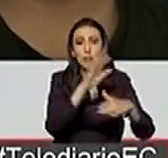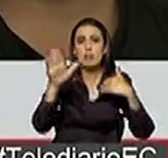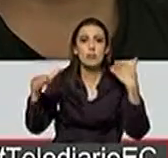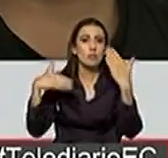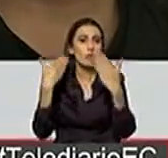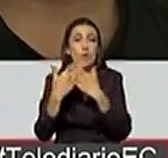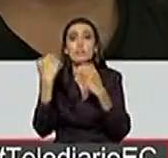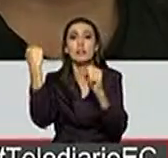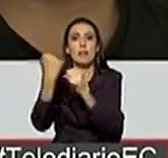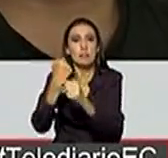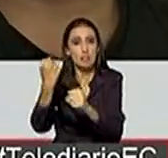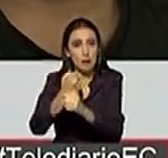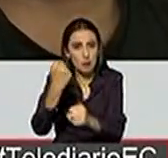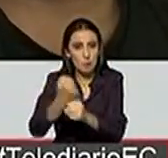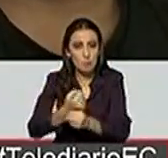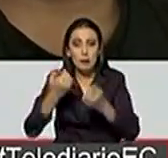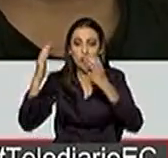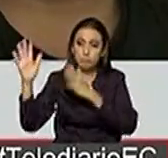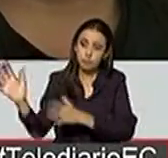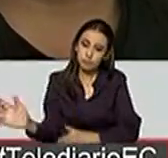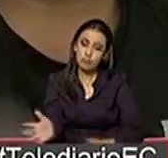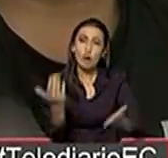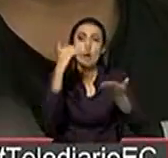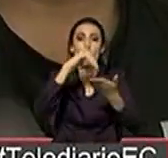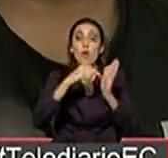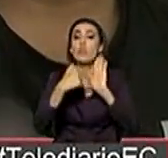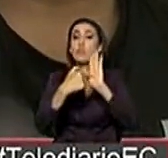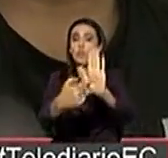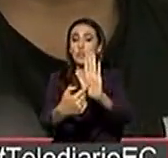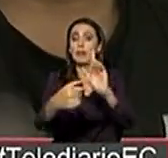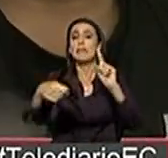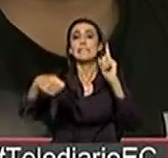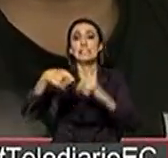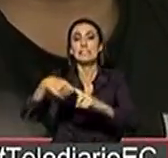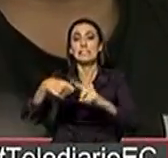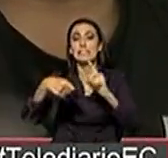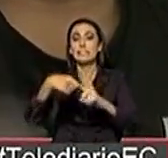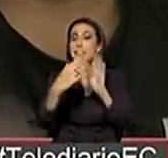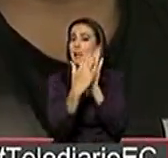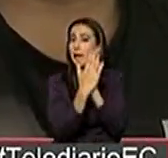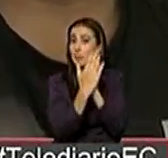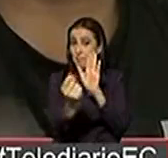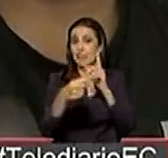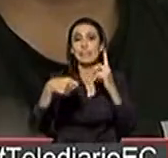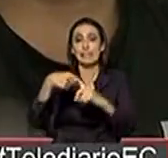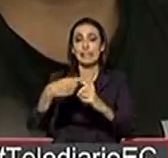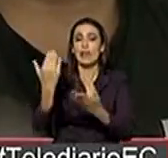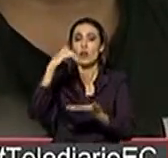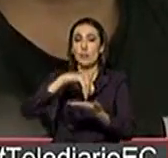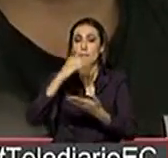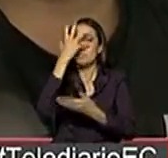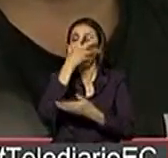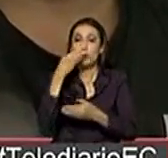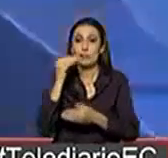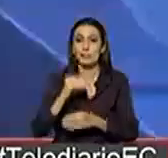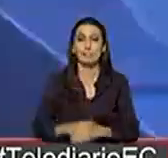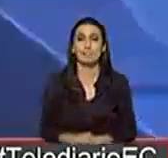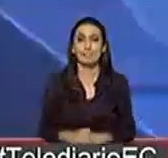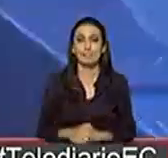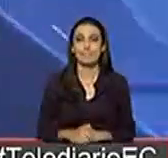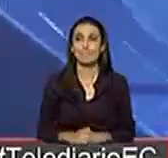trabajo para poder levantar la imagen de nuestro de nuestra ciudad que es capital de los cuatro en egipto